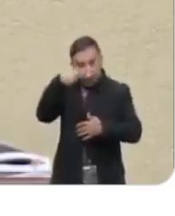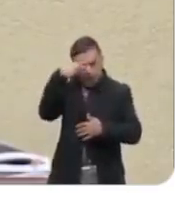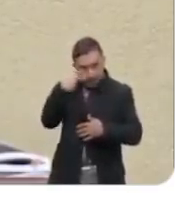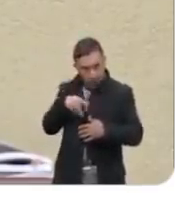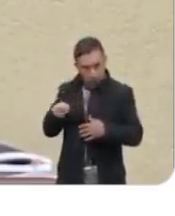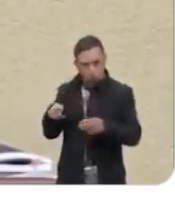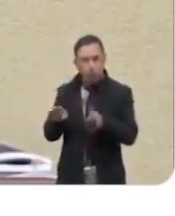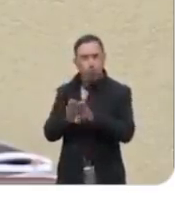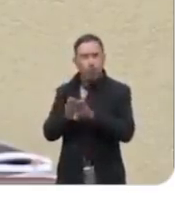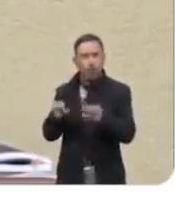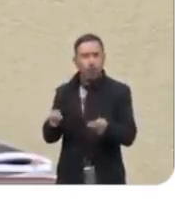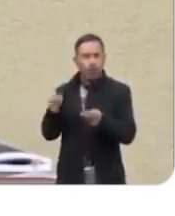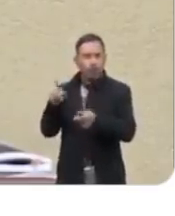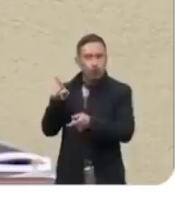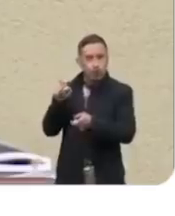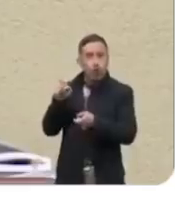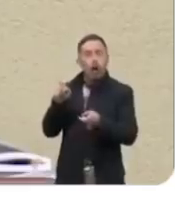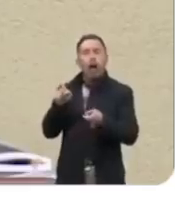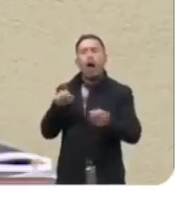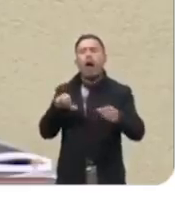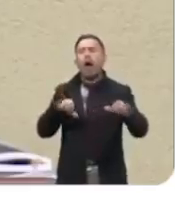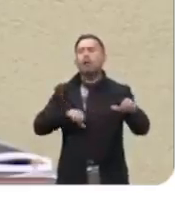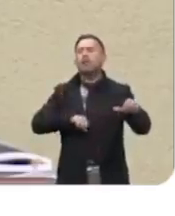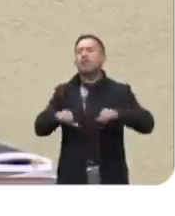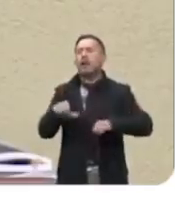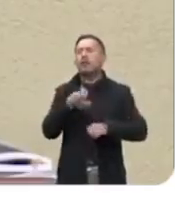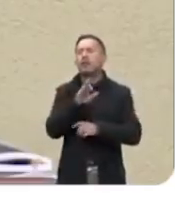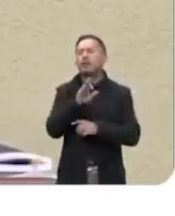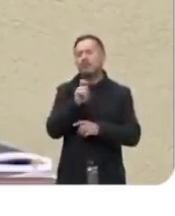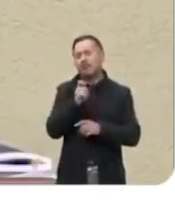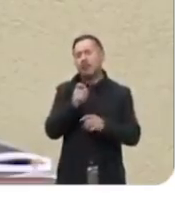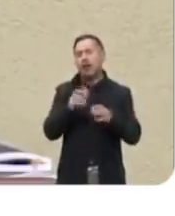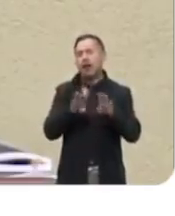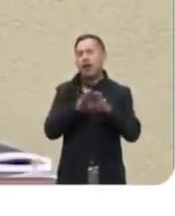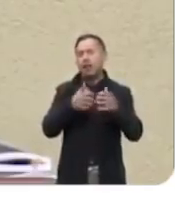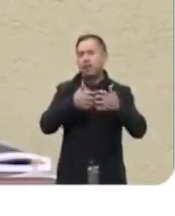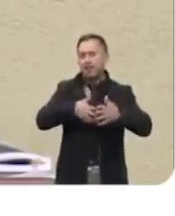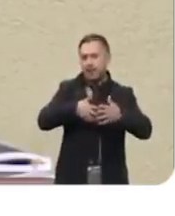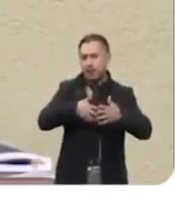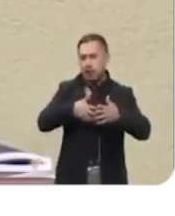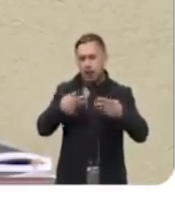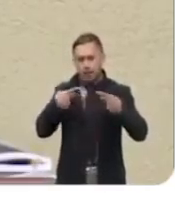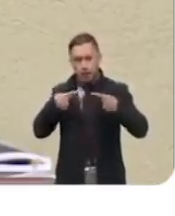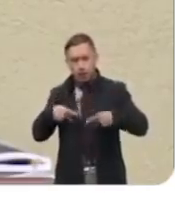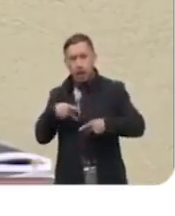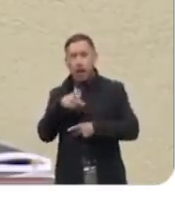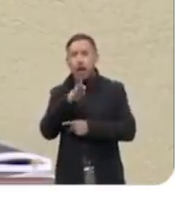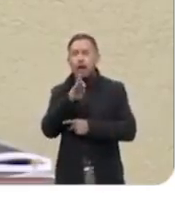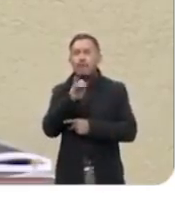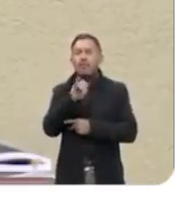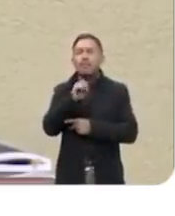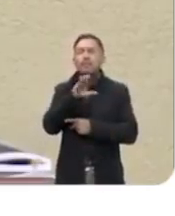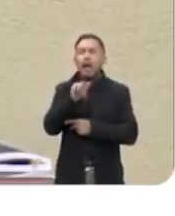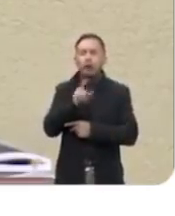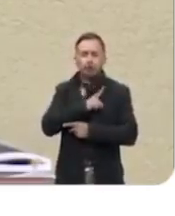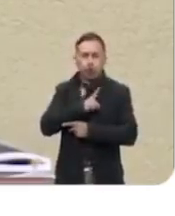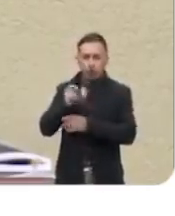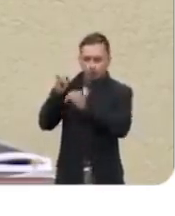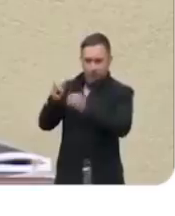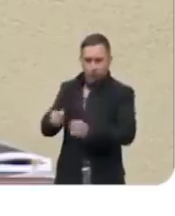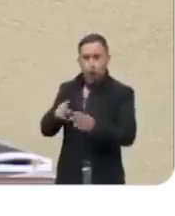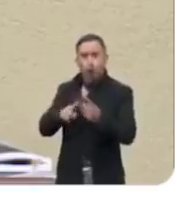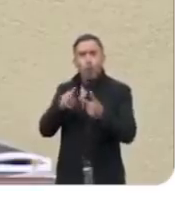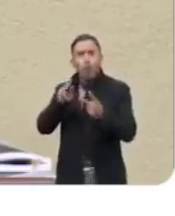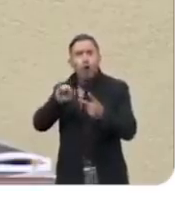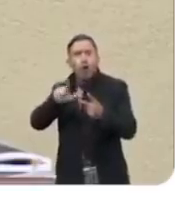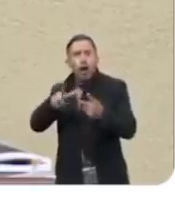referirse tanto a una persona física con actividad empresarial como una persona moral indistintamente pues la actividad empresarial hace alusión a la participación